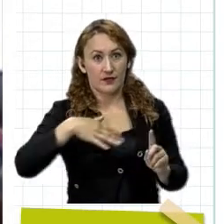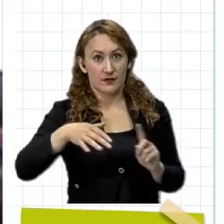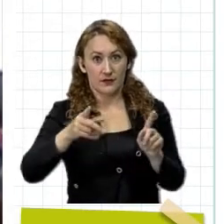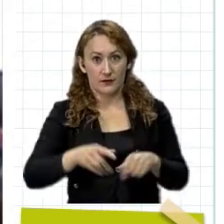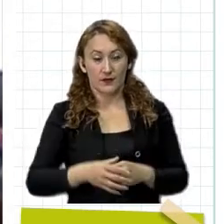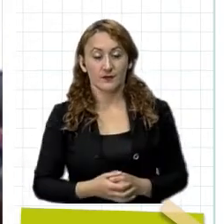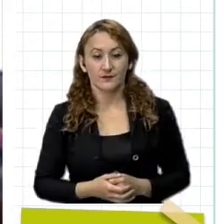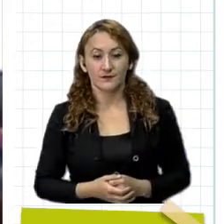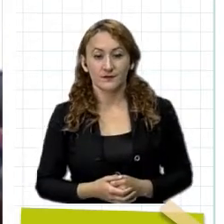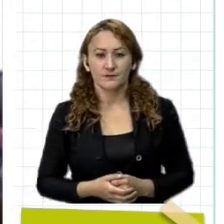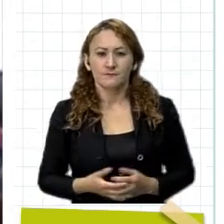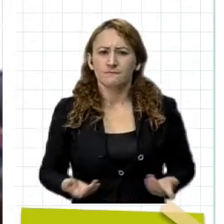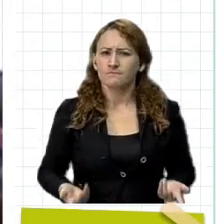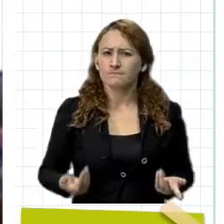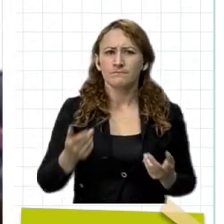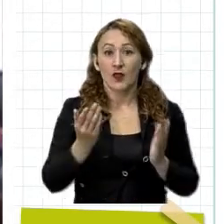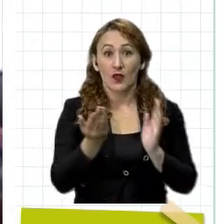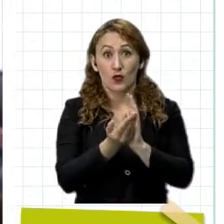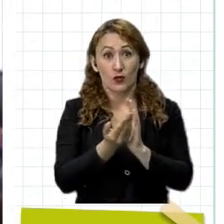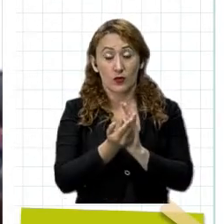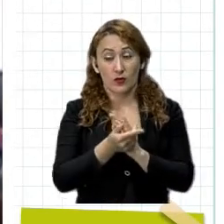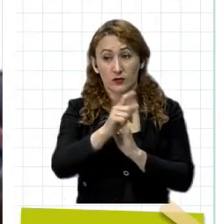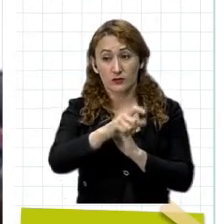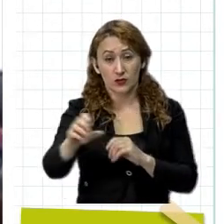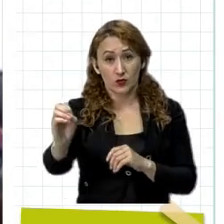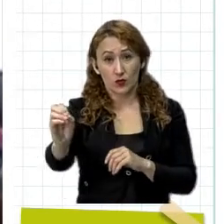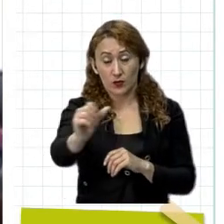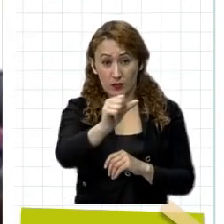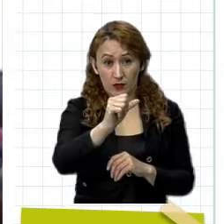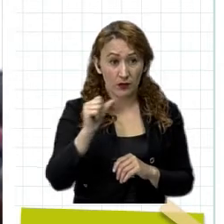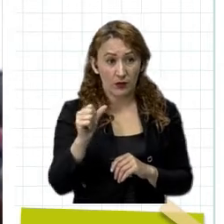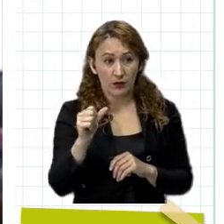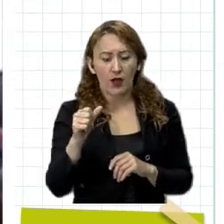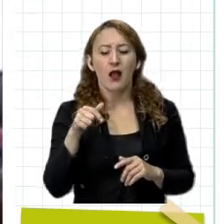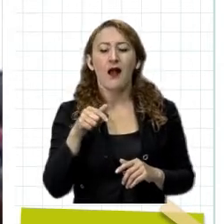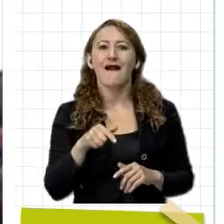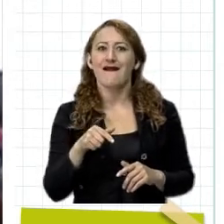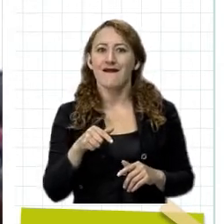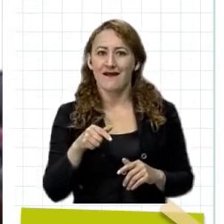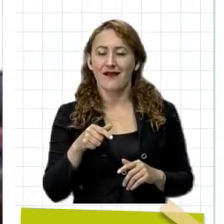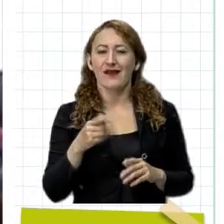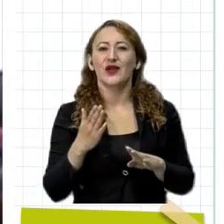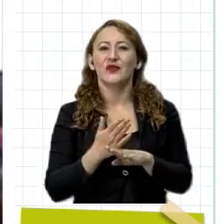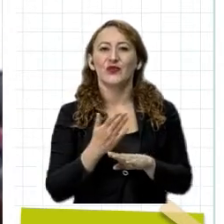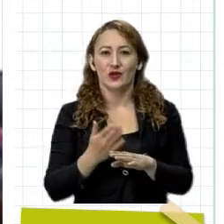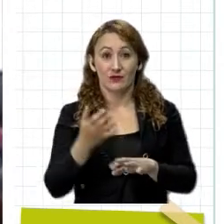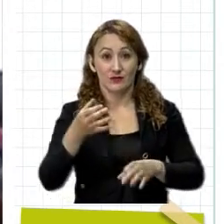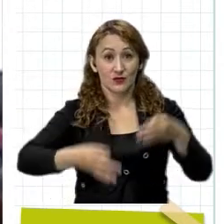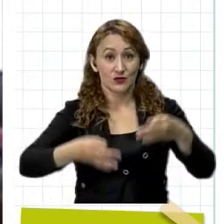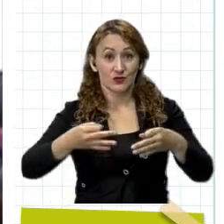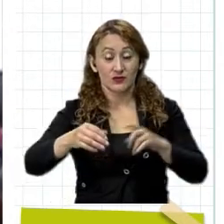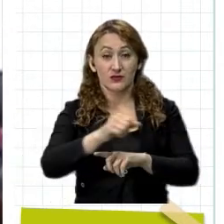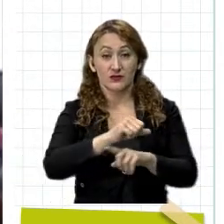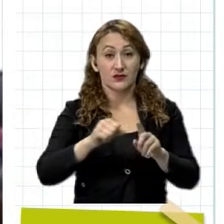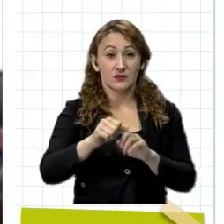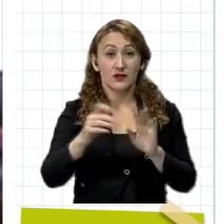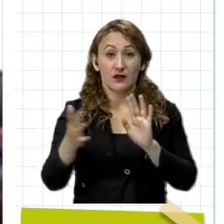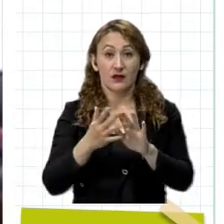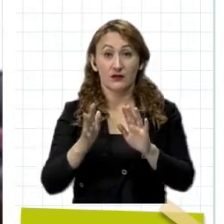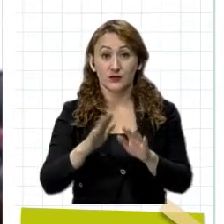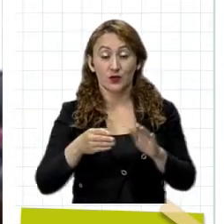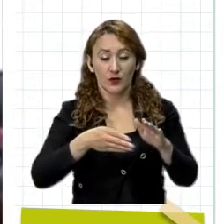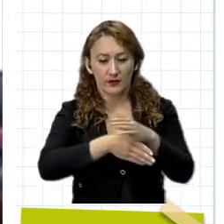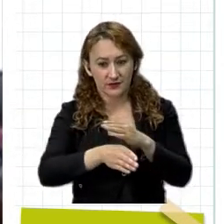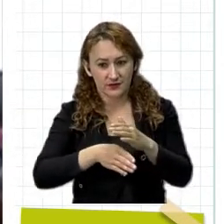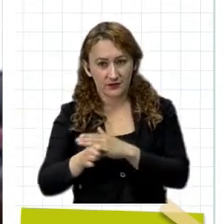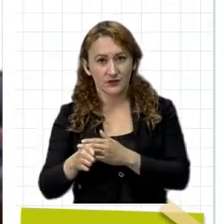manera, estos educadores, estas educadoras, señalaron no solo problemas de justicia social en relación con el